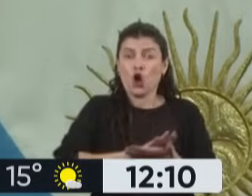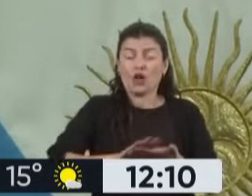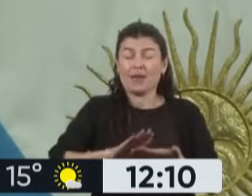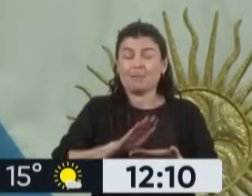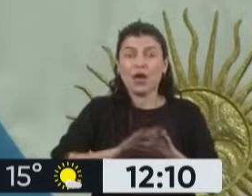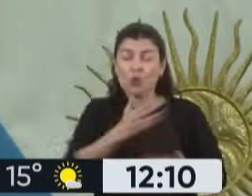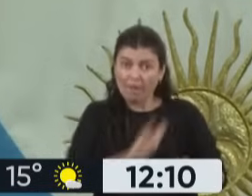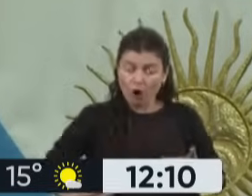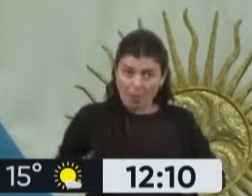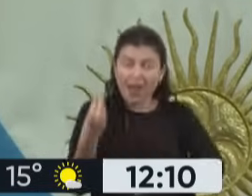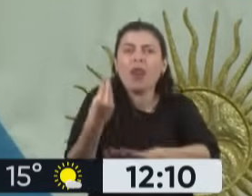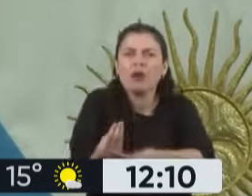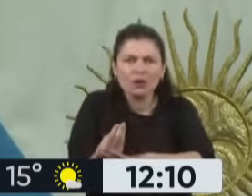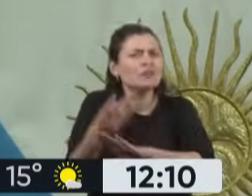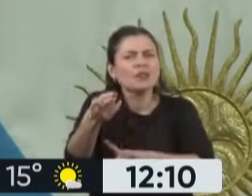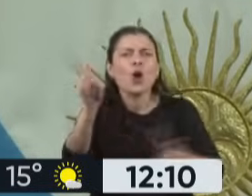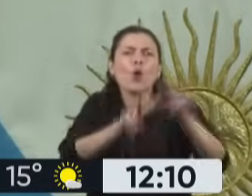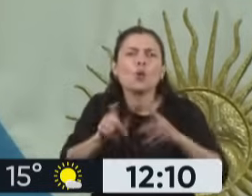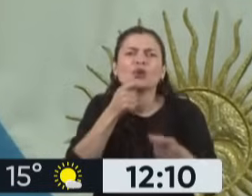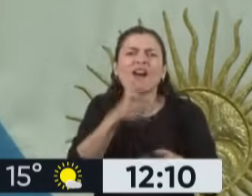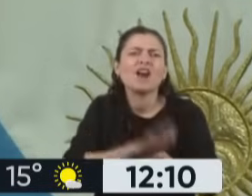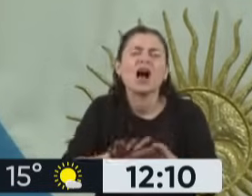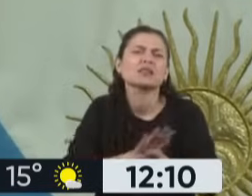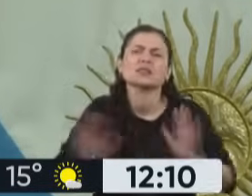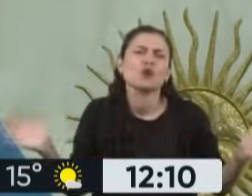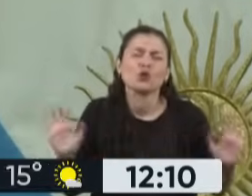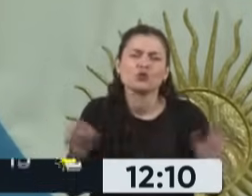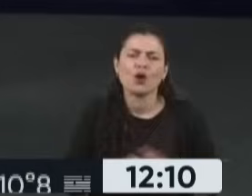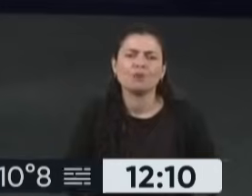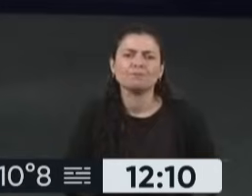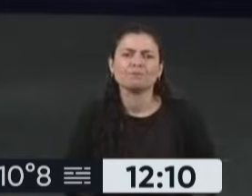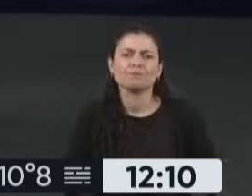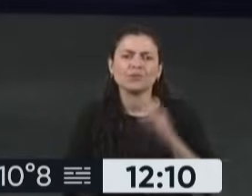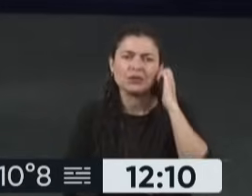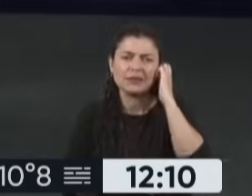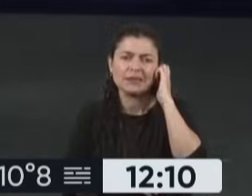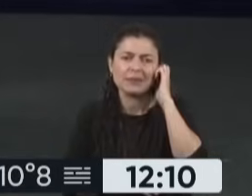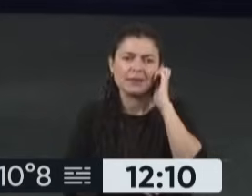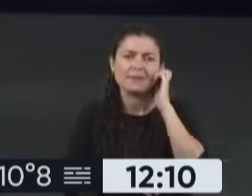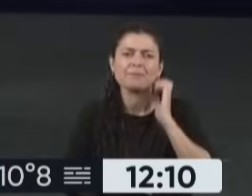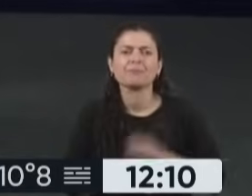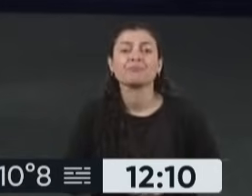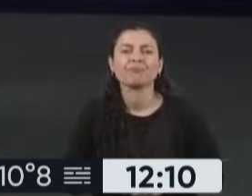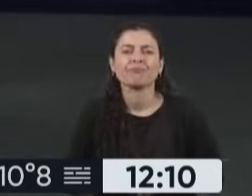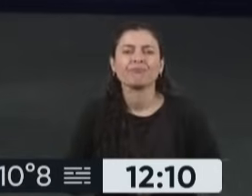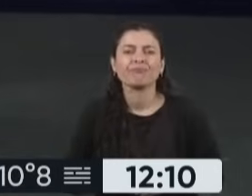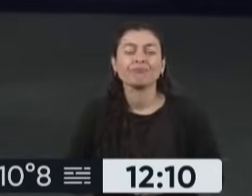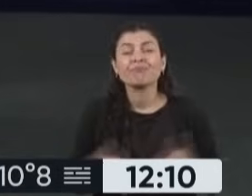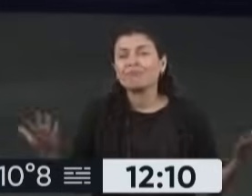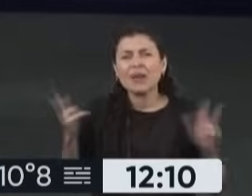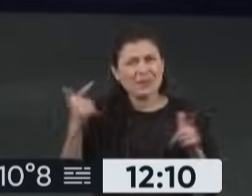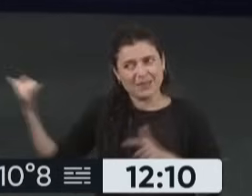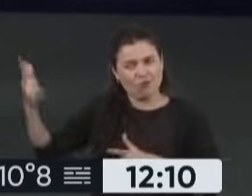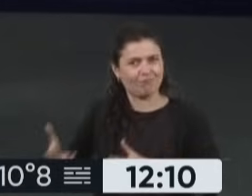de procedimiento tributario, reduciendo adicionalmente los plazos de prescripción. Bueno, como bien dijo entonces